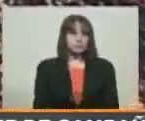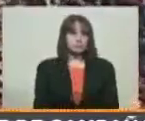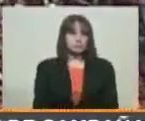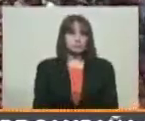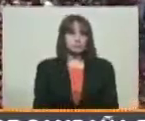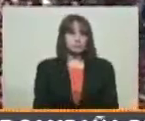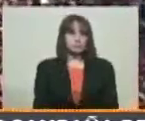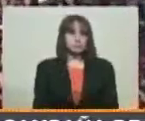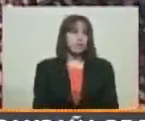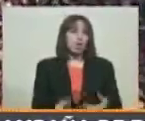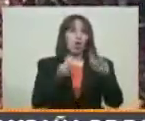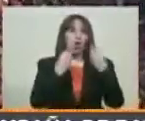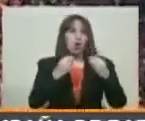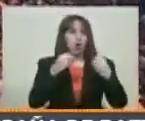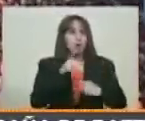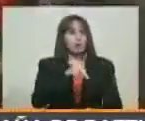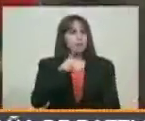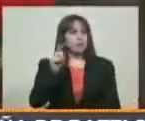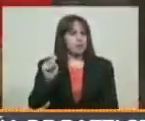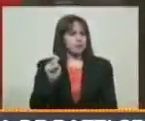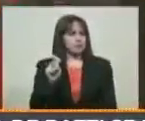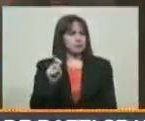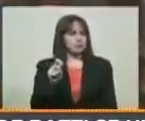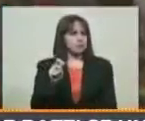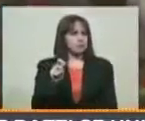¿Cómo está el gran polo patriótico?